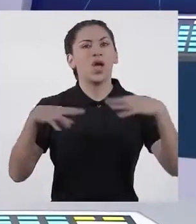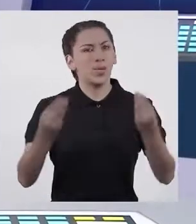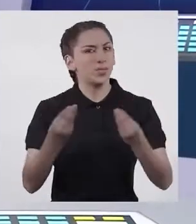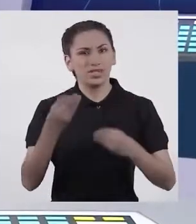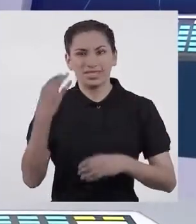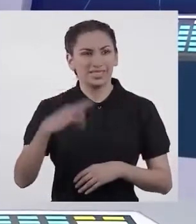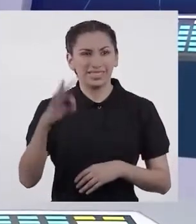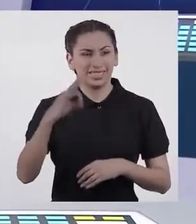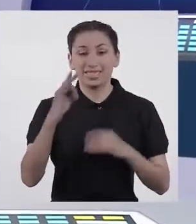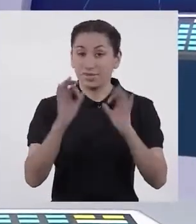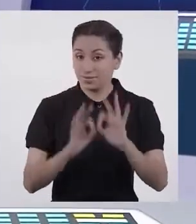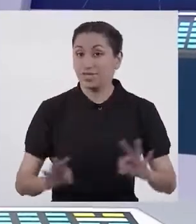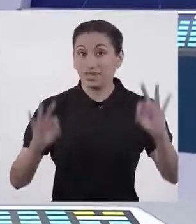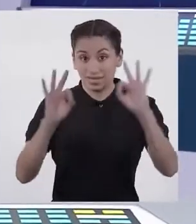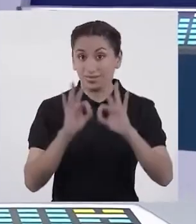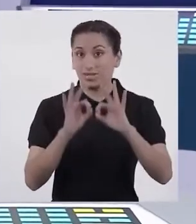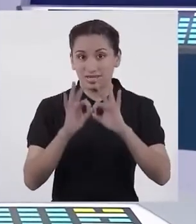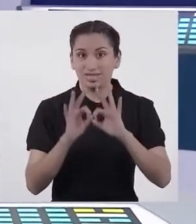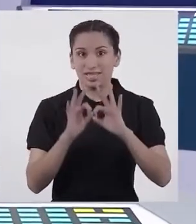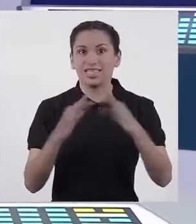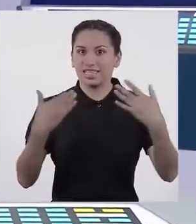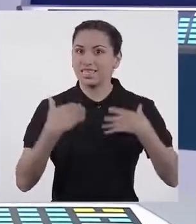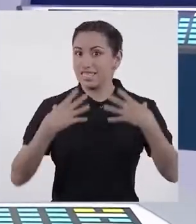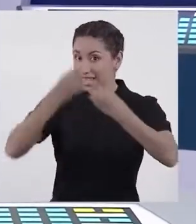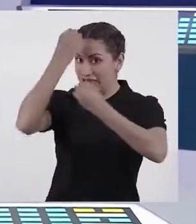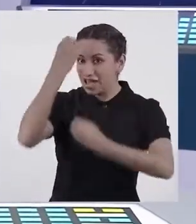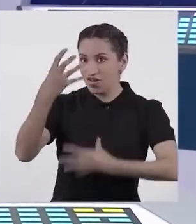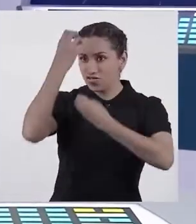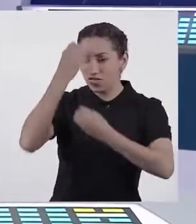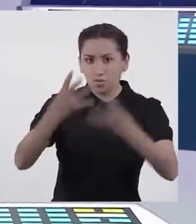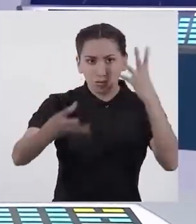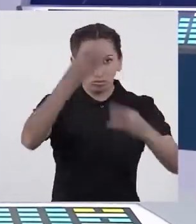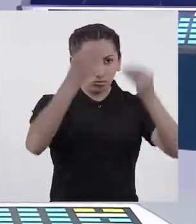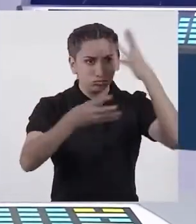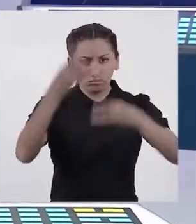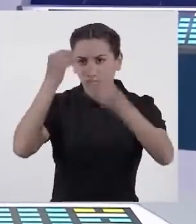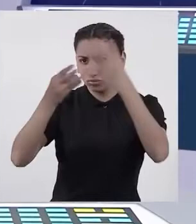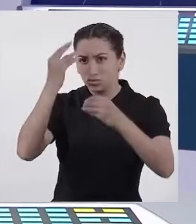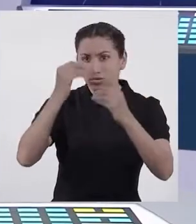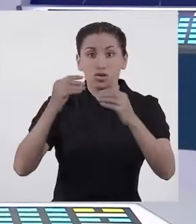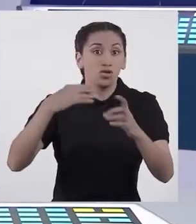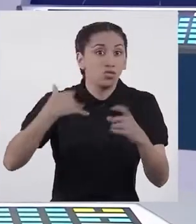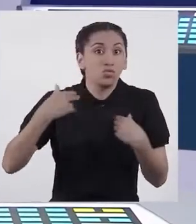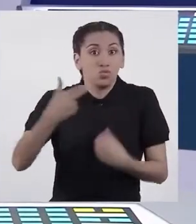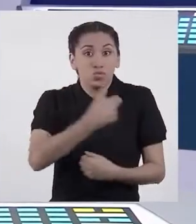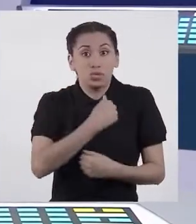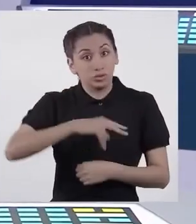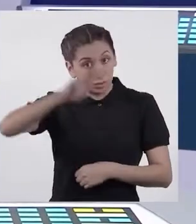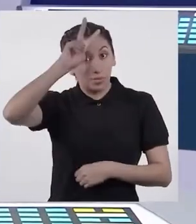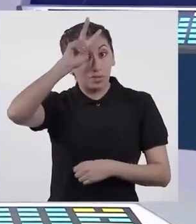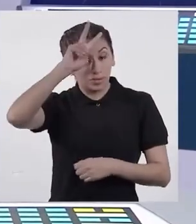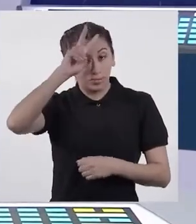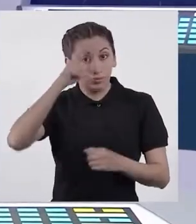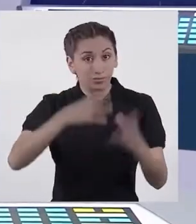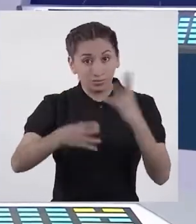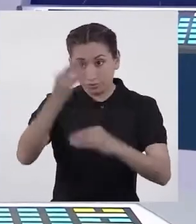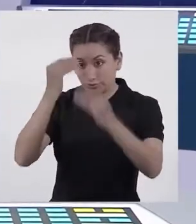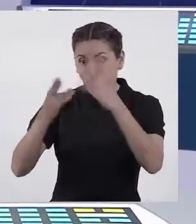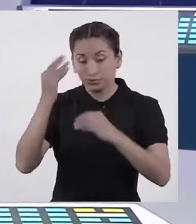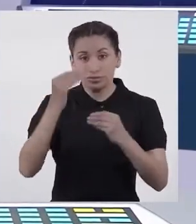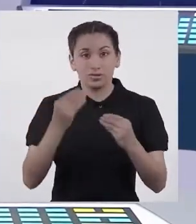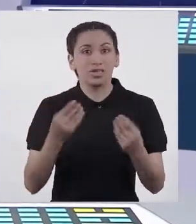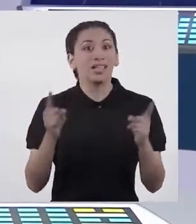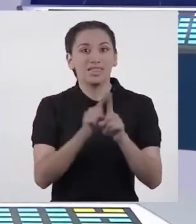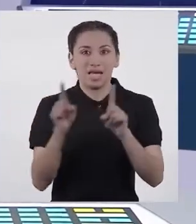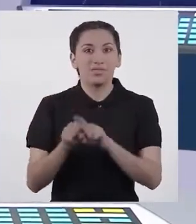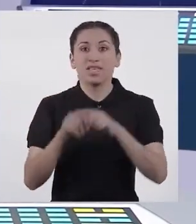Porque siempre es importante estar informado sobre los sucesos que están ocurriendo en nuestro país, sobre